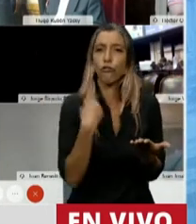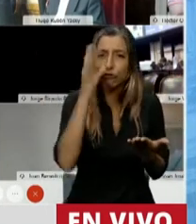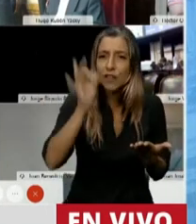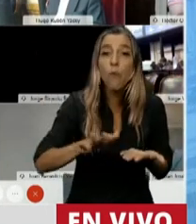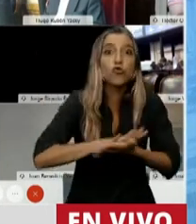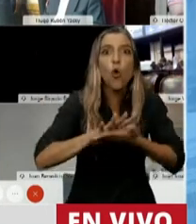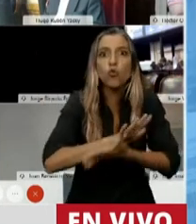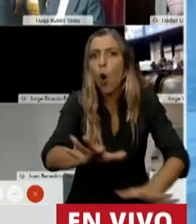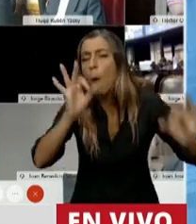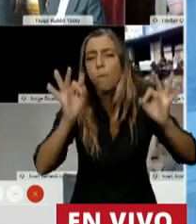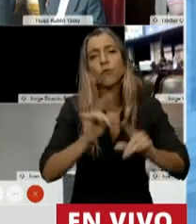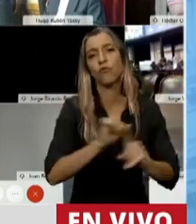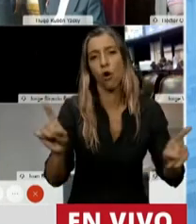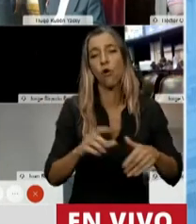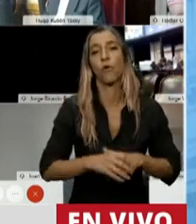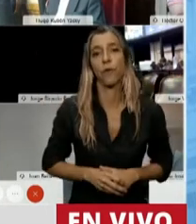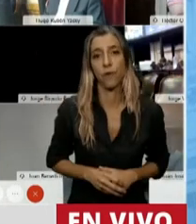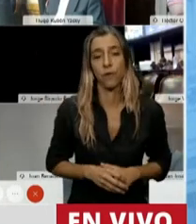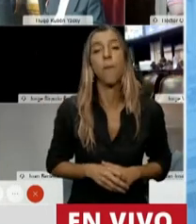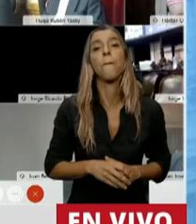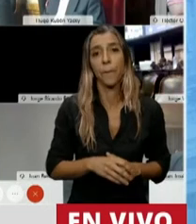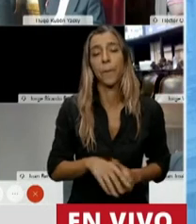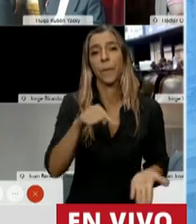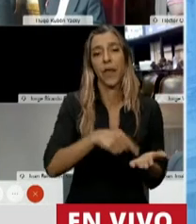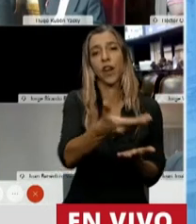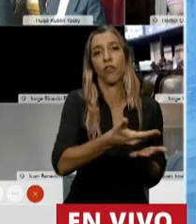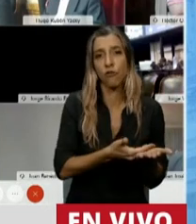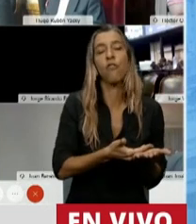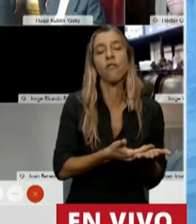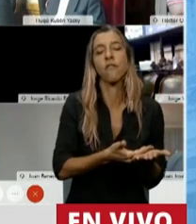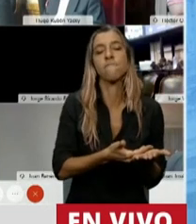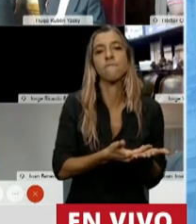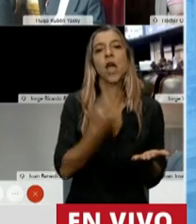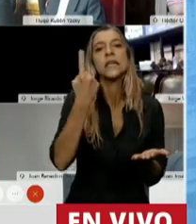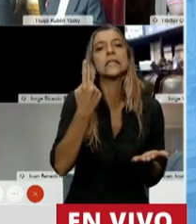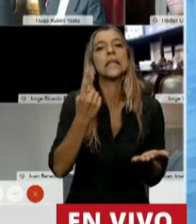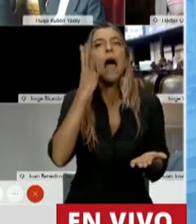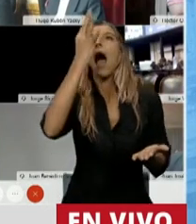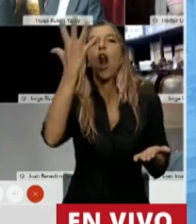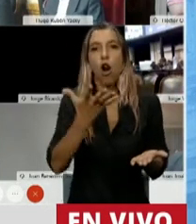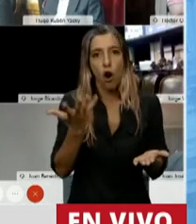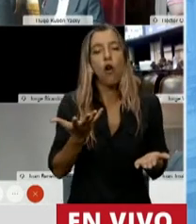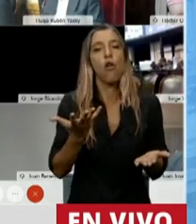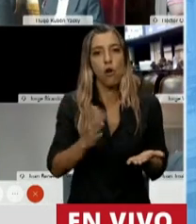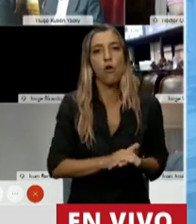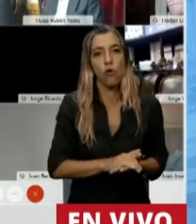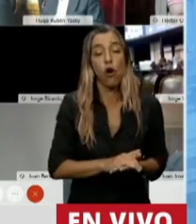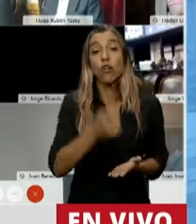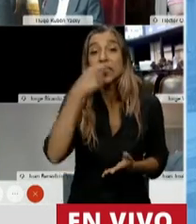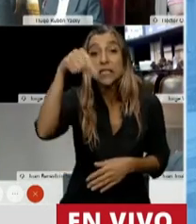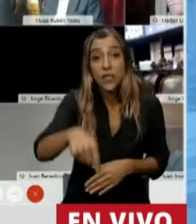problema estructural. El problema es si hoy este Parlamento